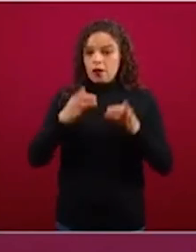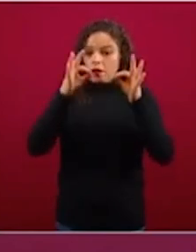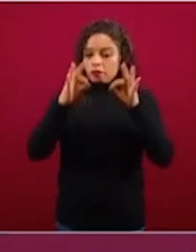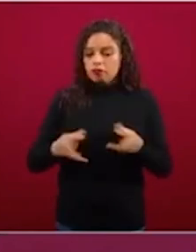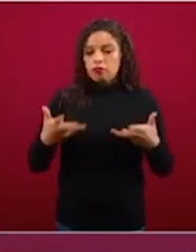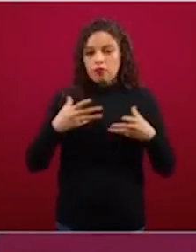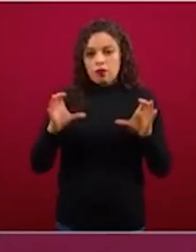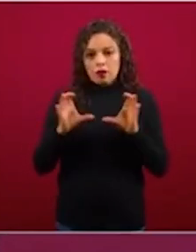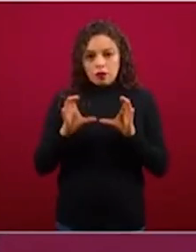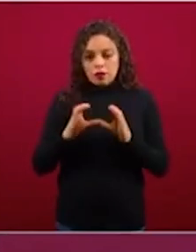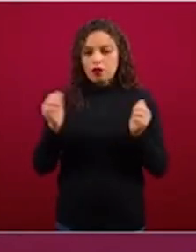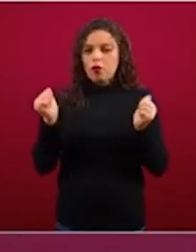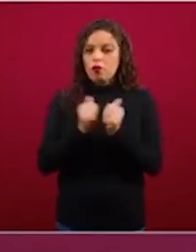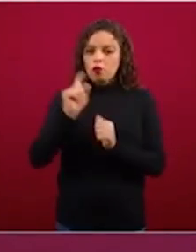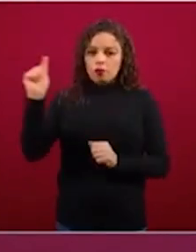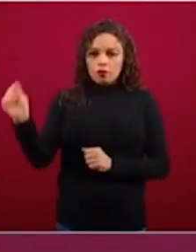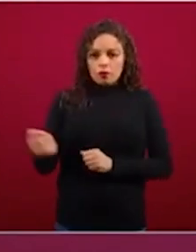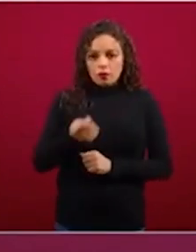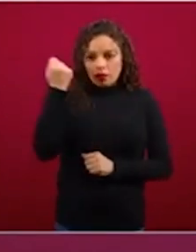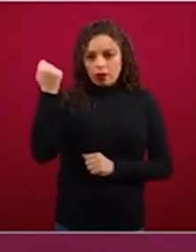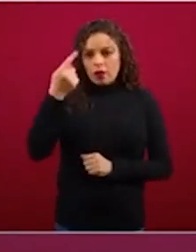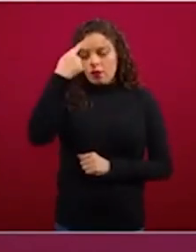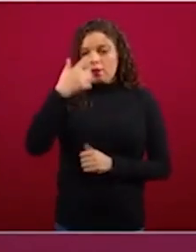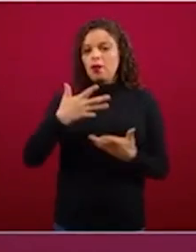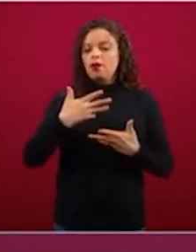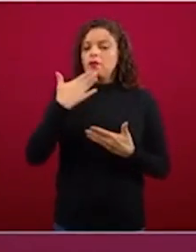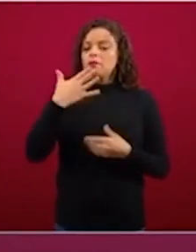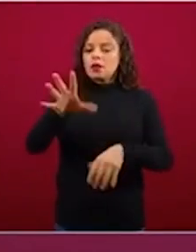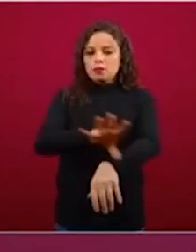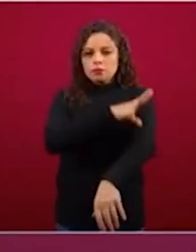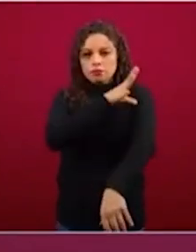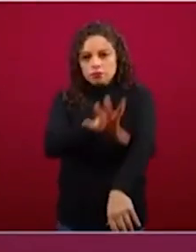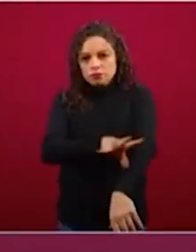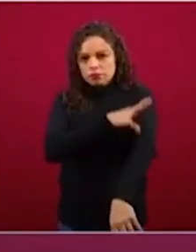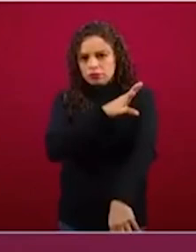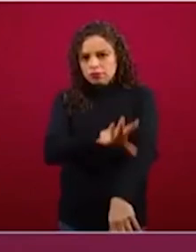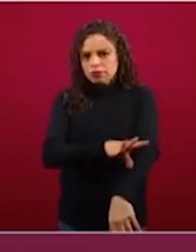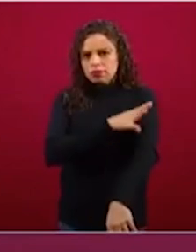de ecotecnologías, a la eficiencia energética, a la